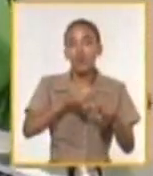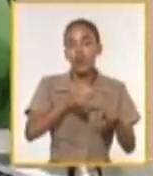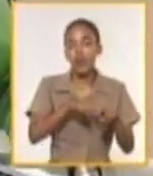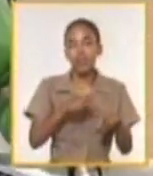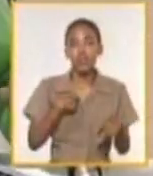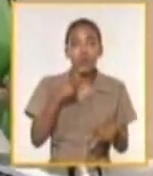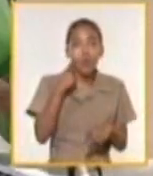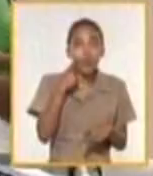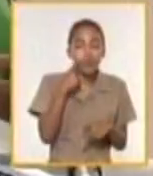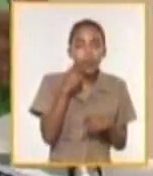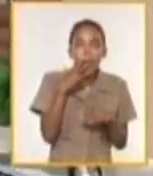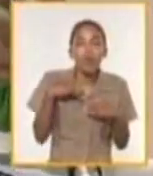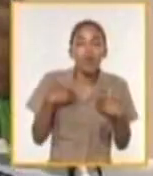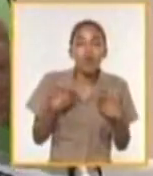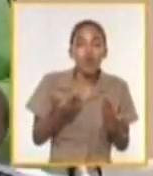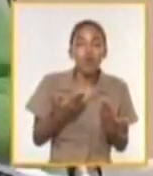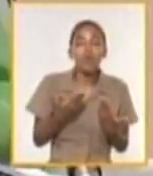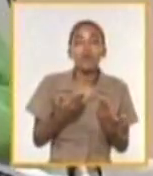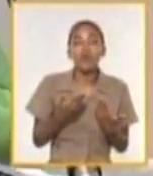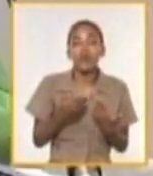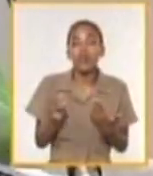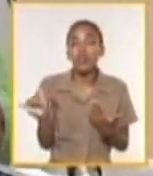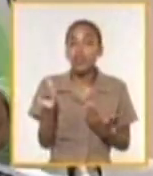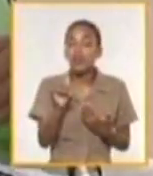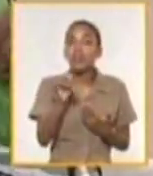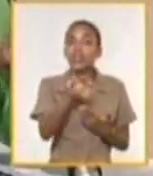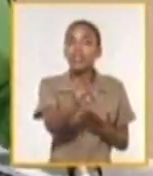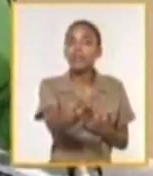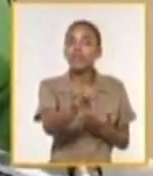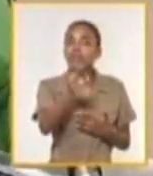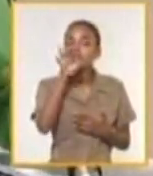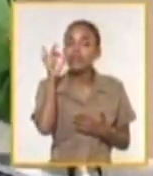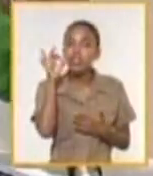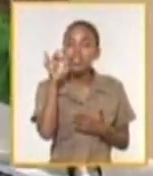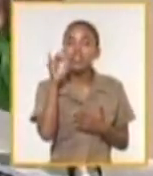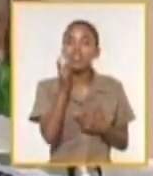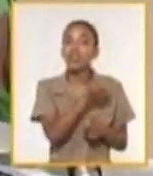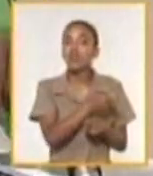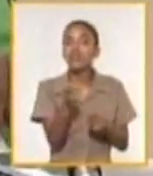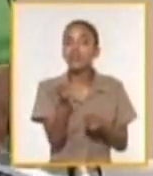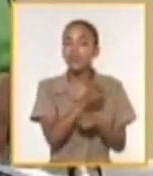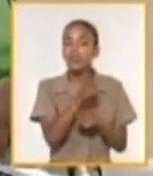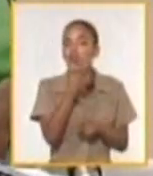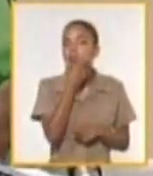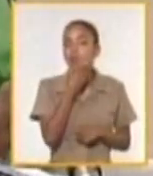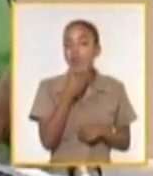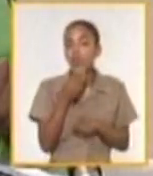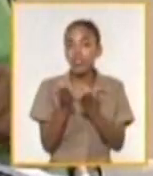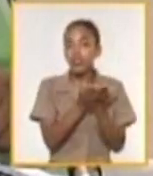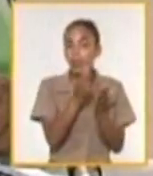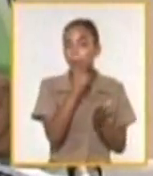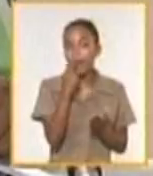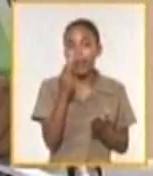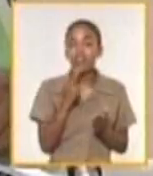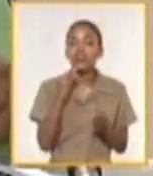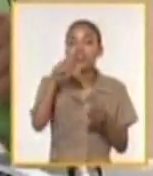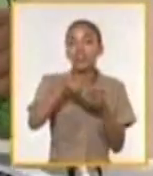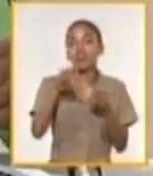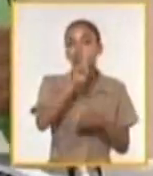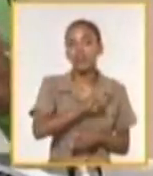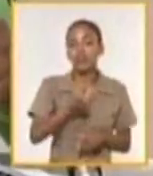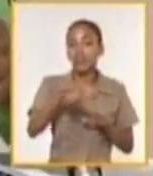Hart? Invitándolo a un seminario juvenil de estudios martianos en la Facultad de Derecho de la Universidad de La